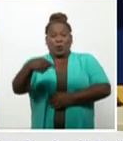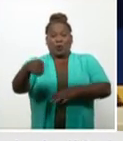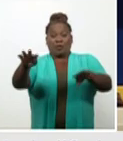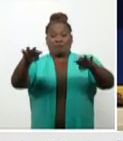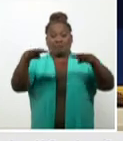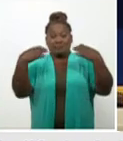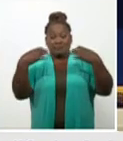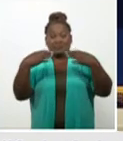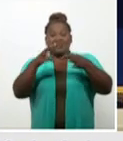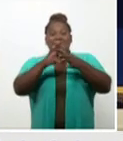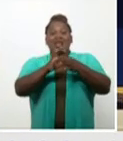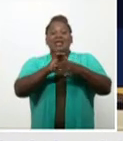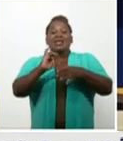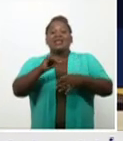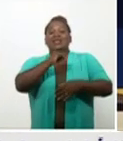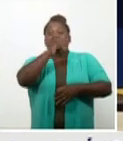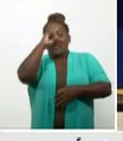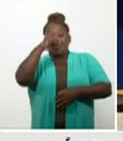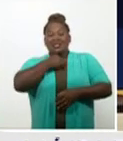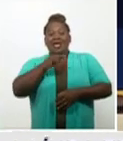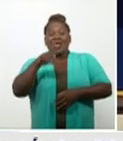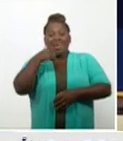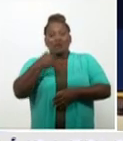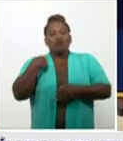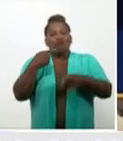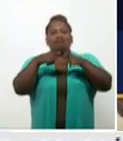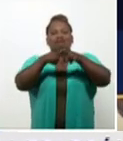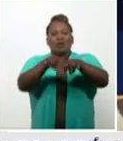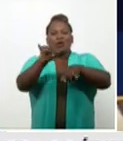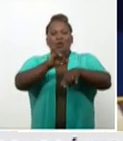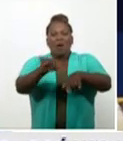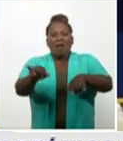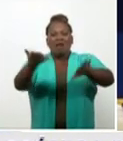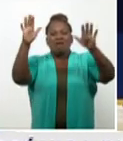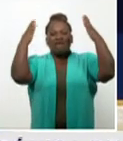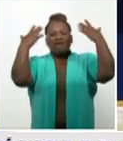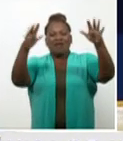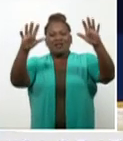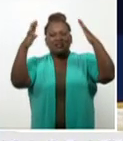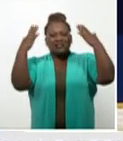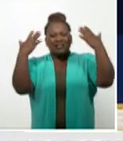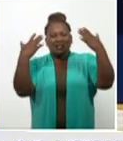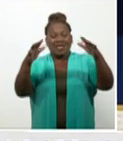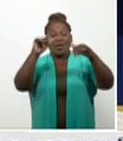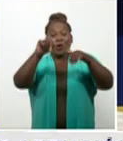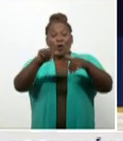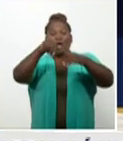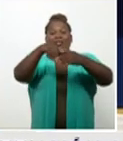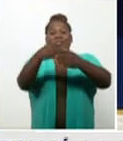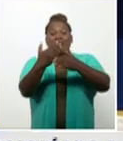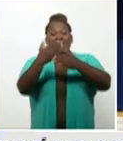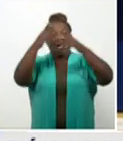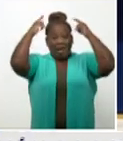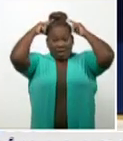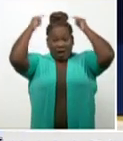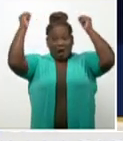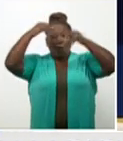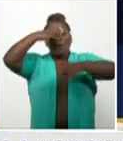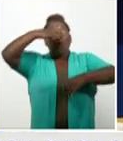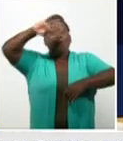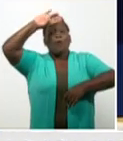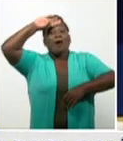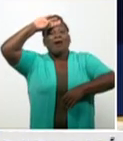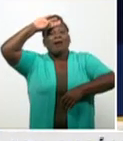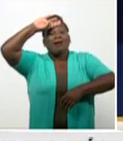y me uno a la felicitación que estaba haciendo, porque hoy es el Día de la Enfermería Cubana.